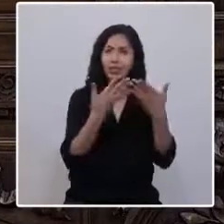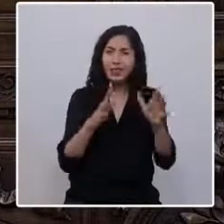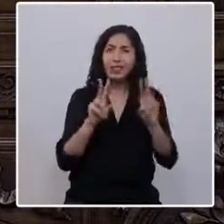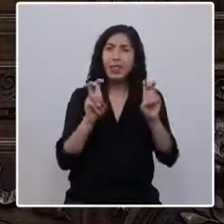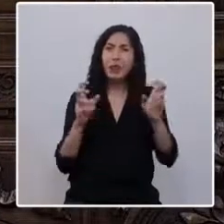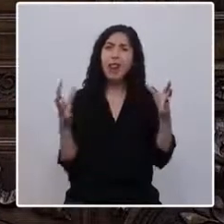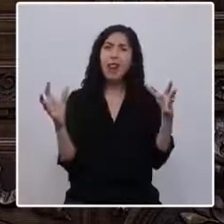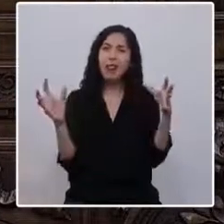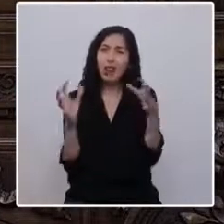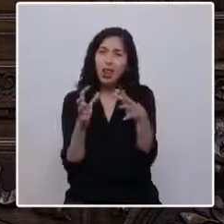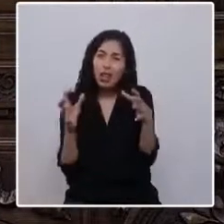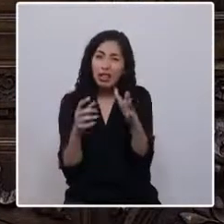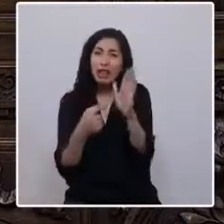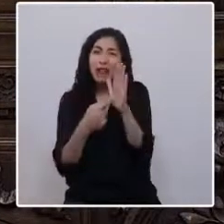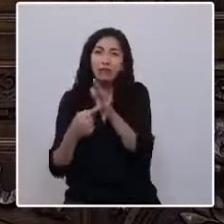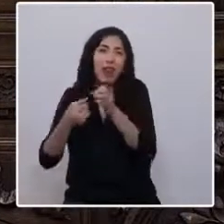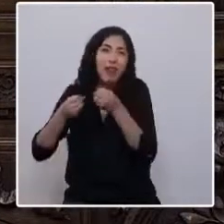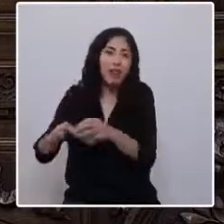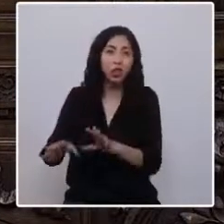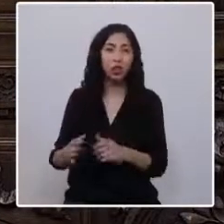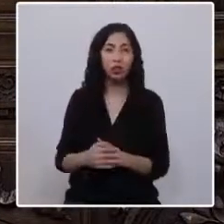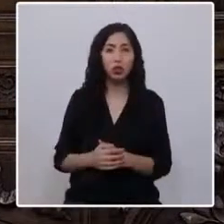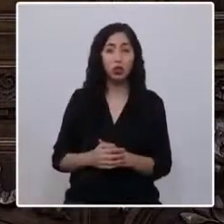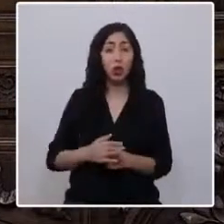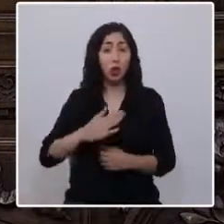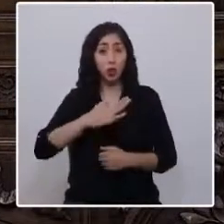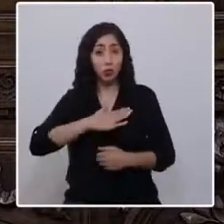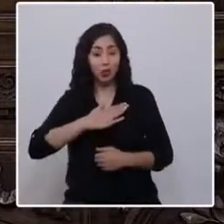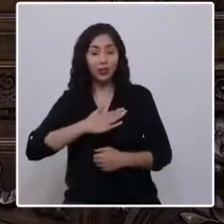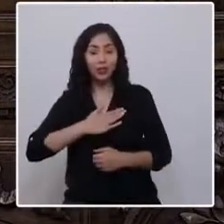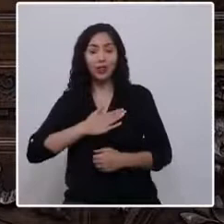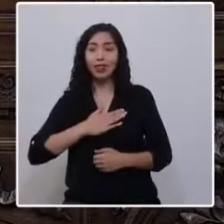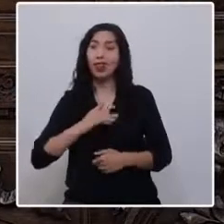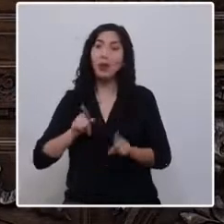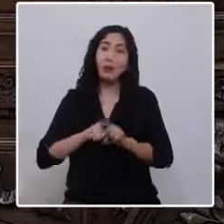y abandono. Corazones que salvaguardan la ternura,